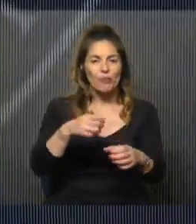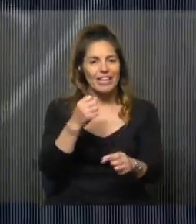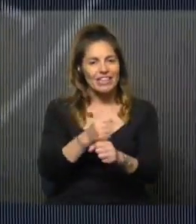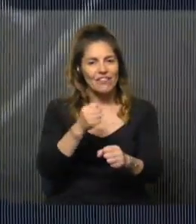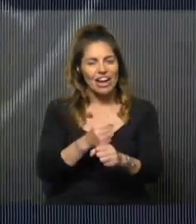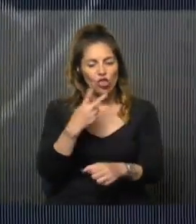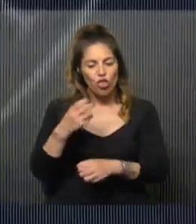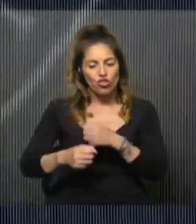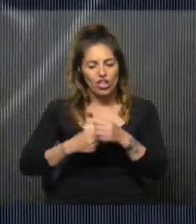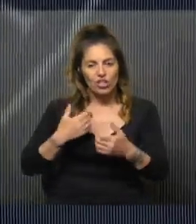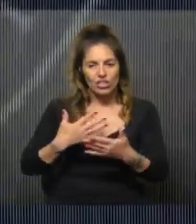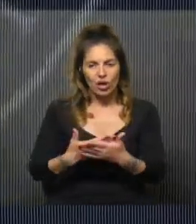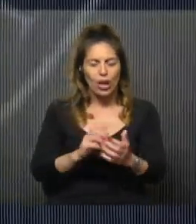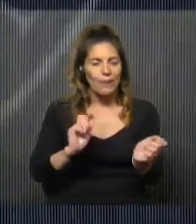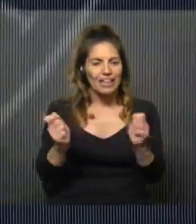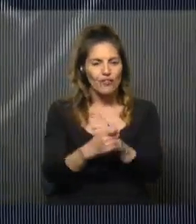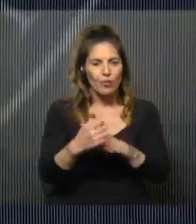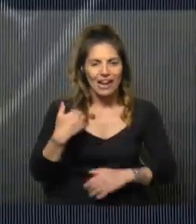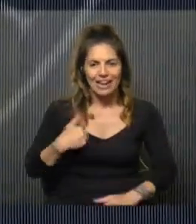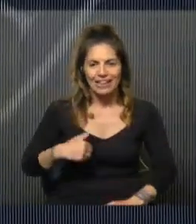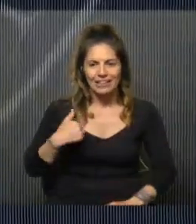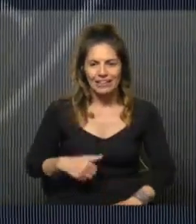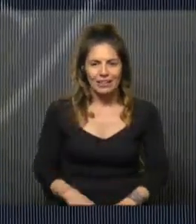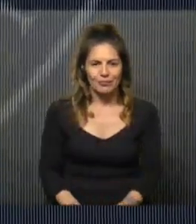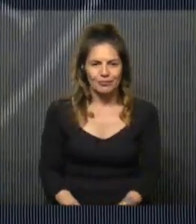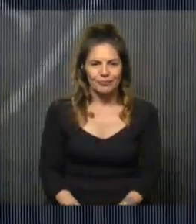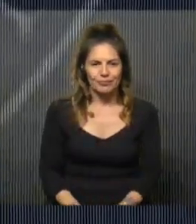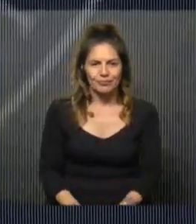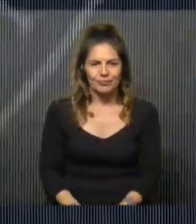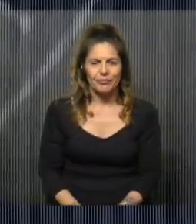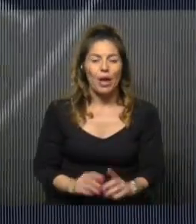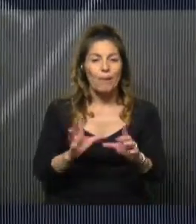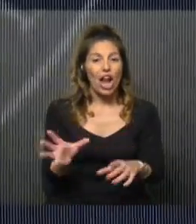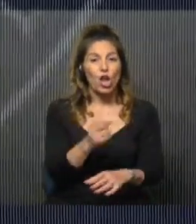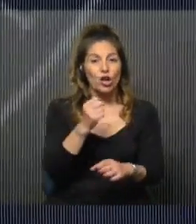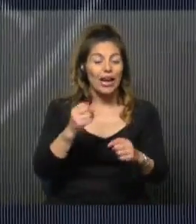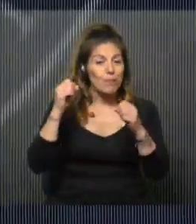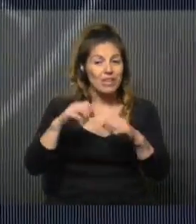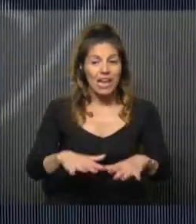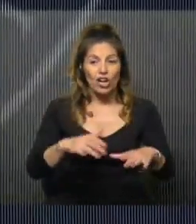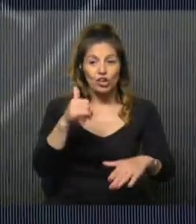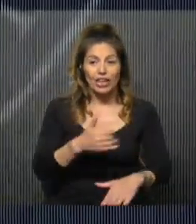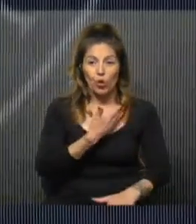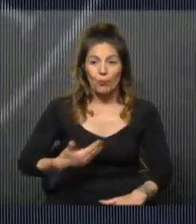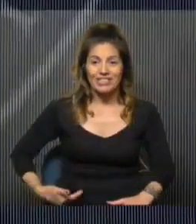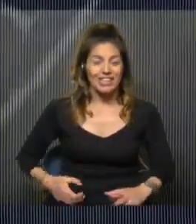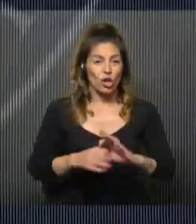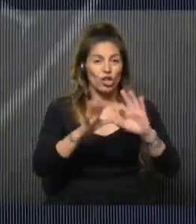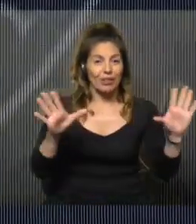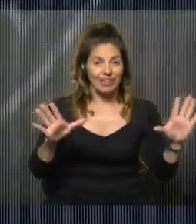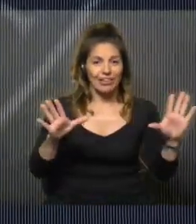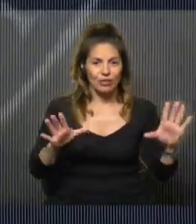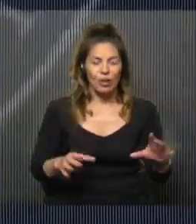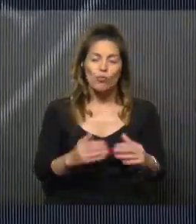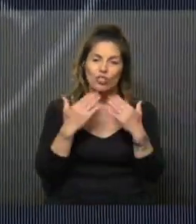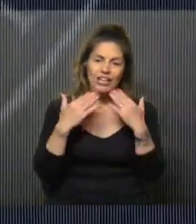hace dos años para transformar la Argentina y para lograr el milagro de tener un presidente liberal libertario